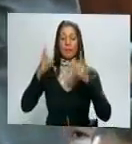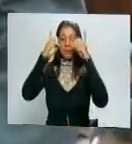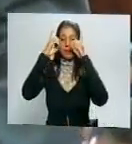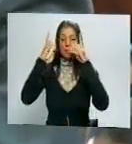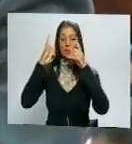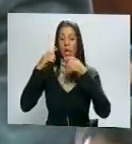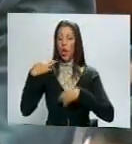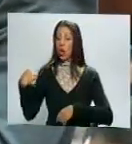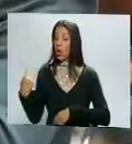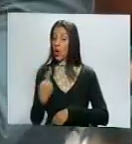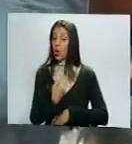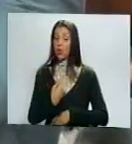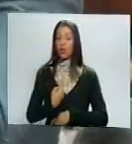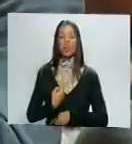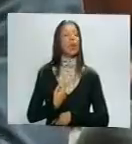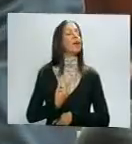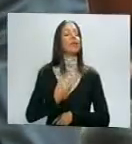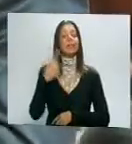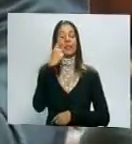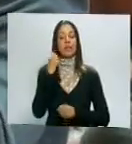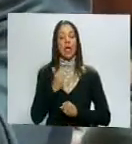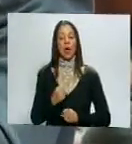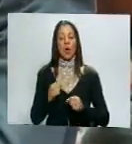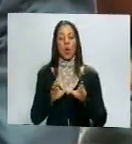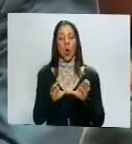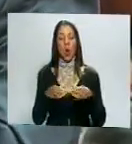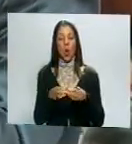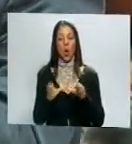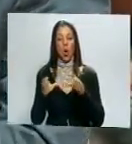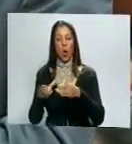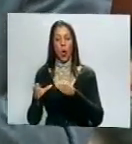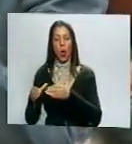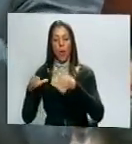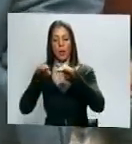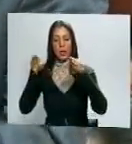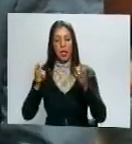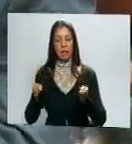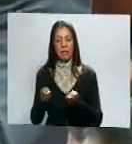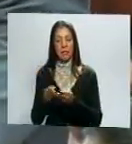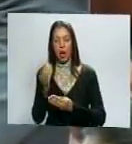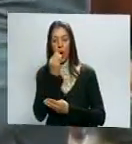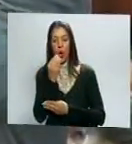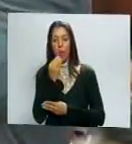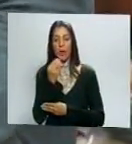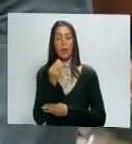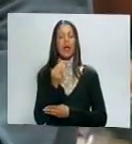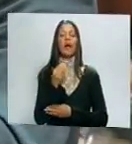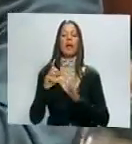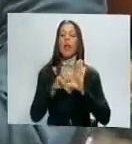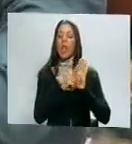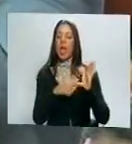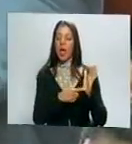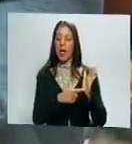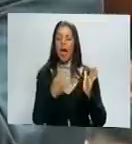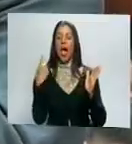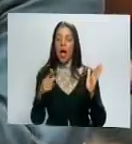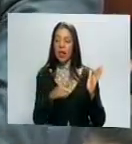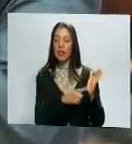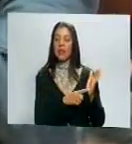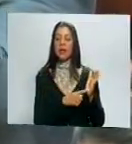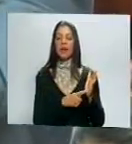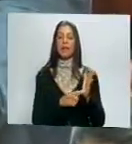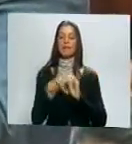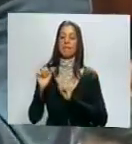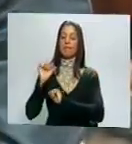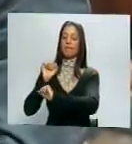constituyente, estamos seguros que los comités locales de abastecimiento y producción socialista con esta ley podrán ellos enfrentar